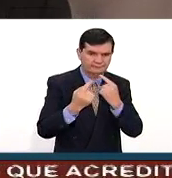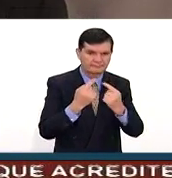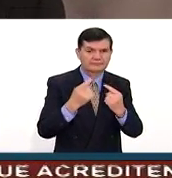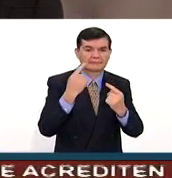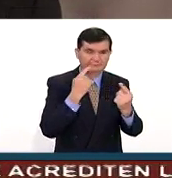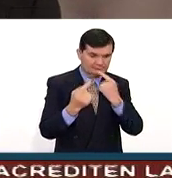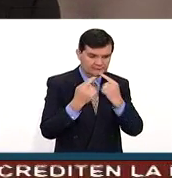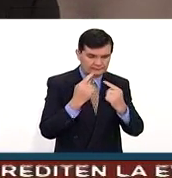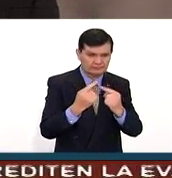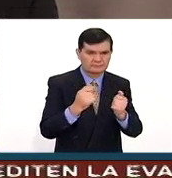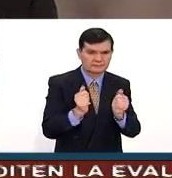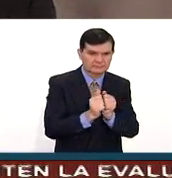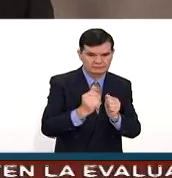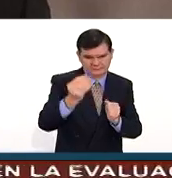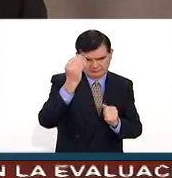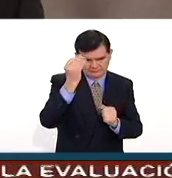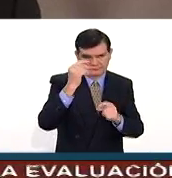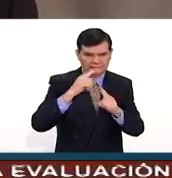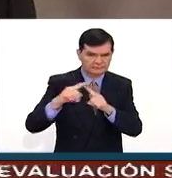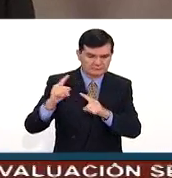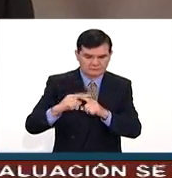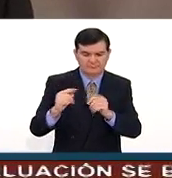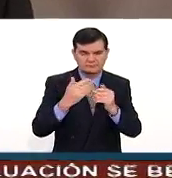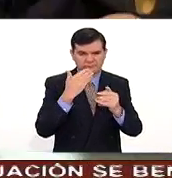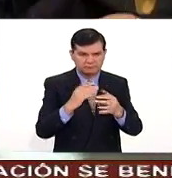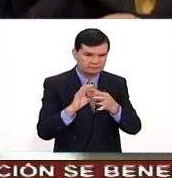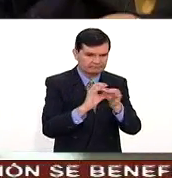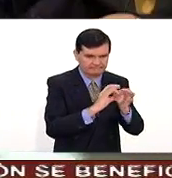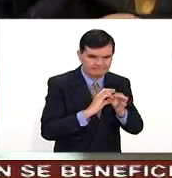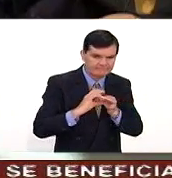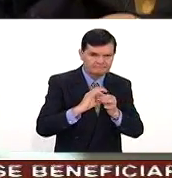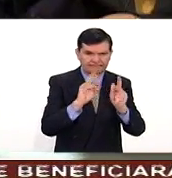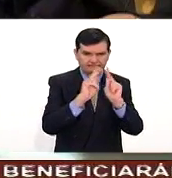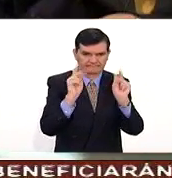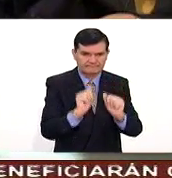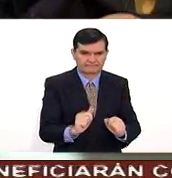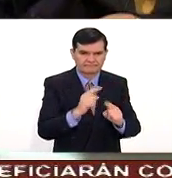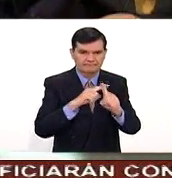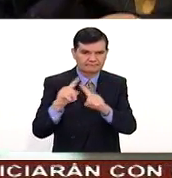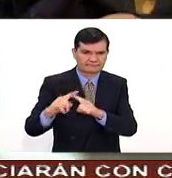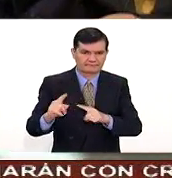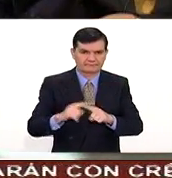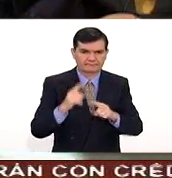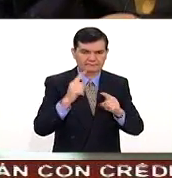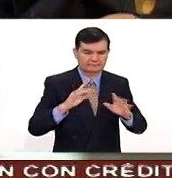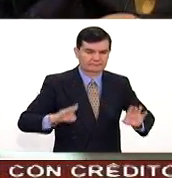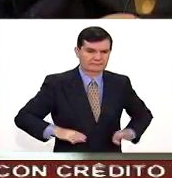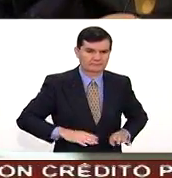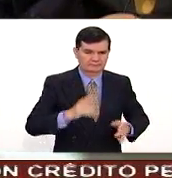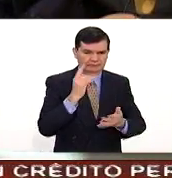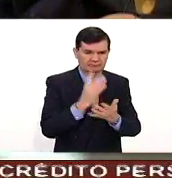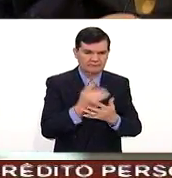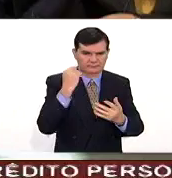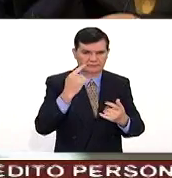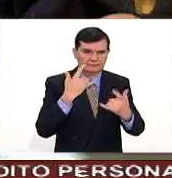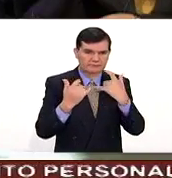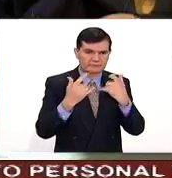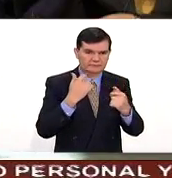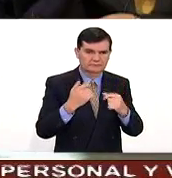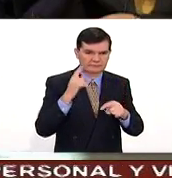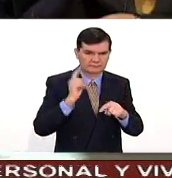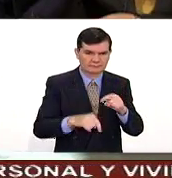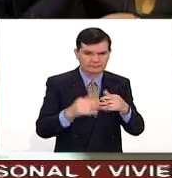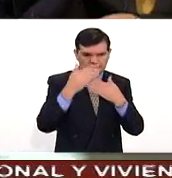diálogo entre la civilización, la coexistencia pacífica en el marco de la diversidad y un carácter único en la lucha contra el